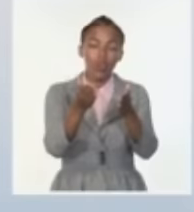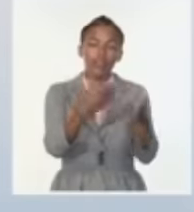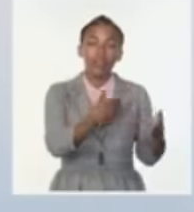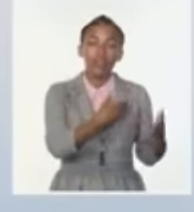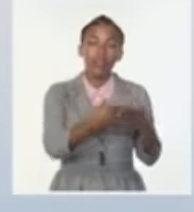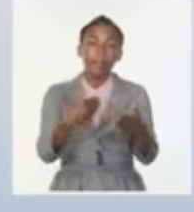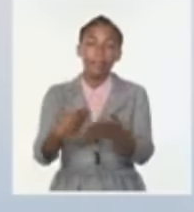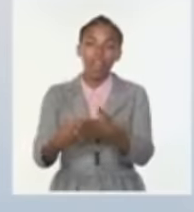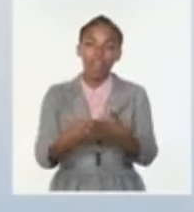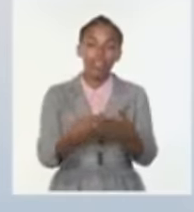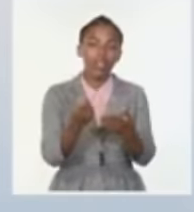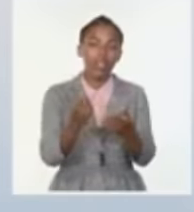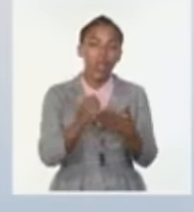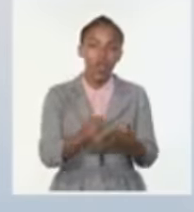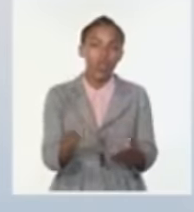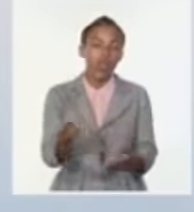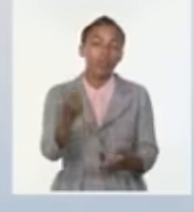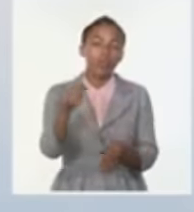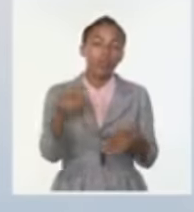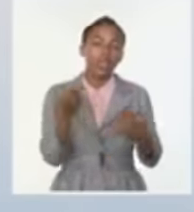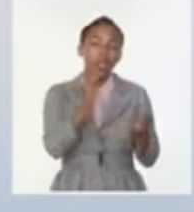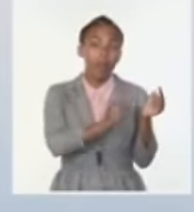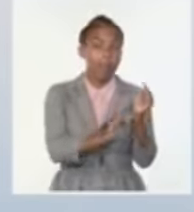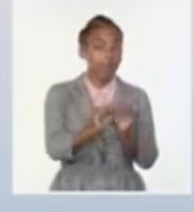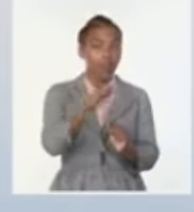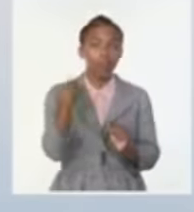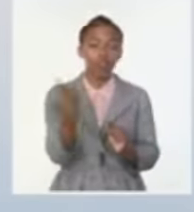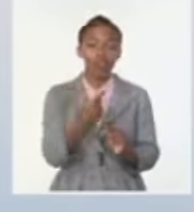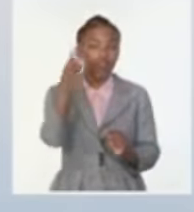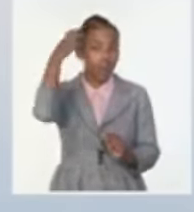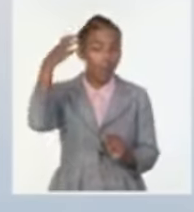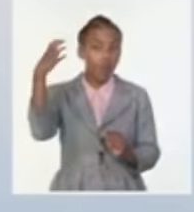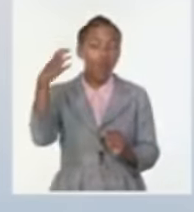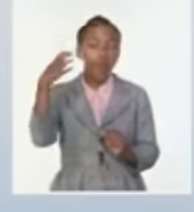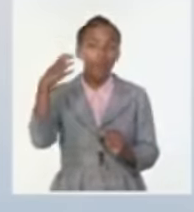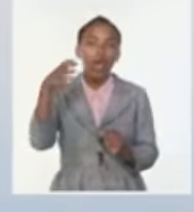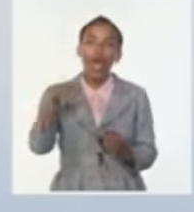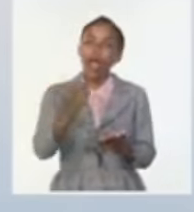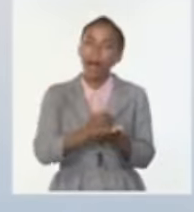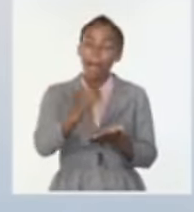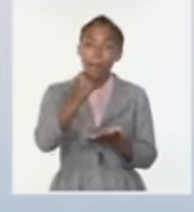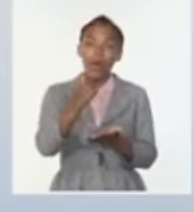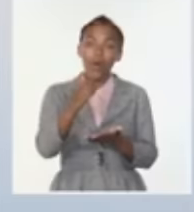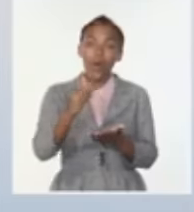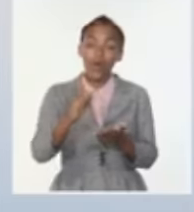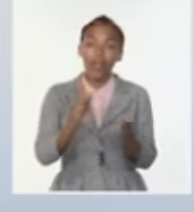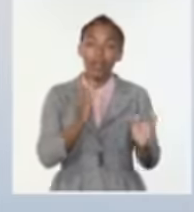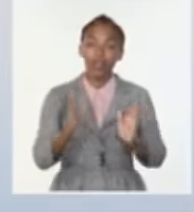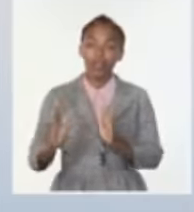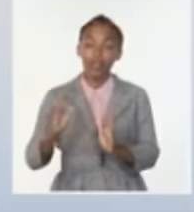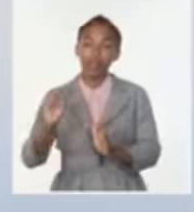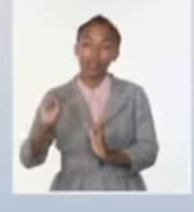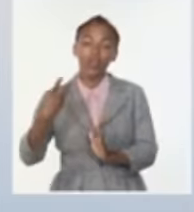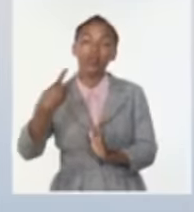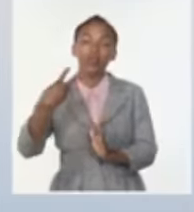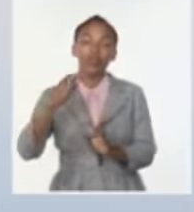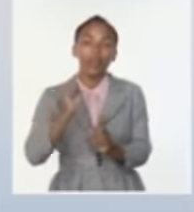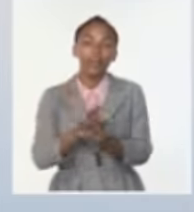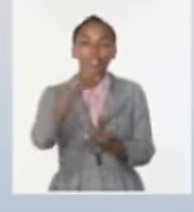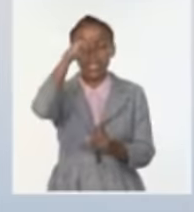ellos es una prioridad para nosotros ya, una vez aprobadas estas normas, en el segundo semestre y a partir de septiembre.